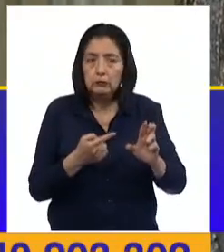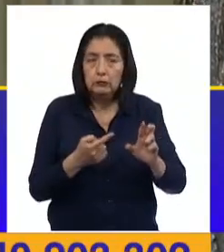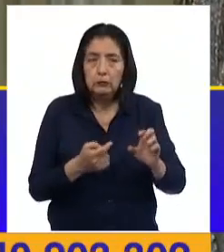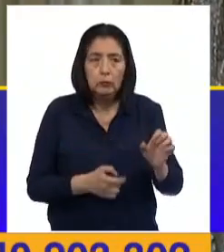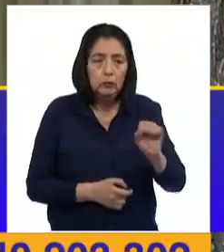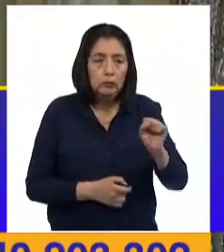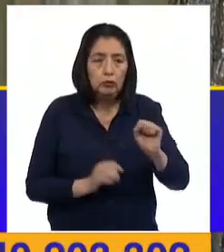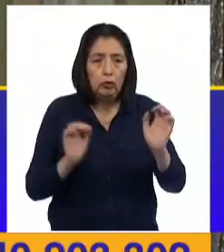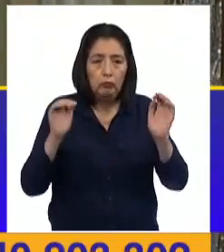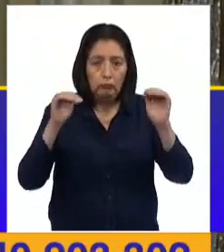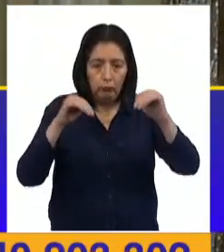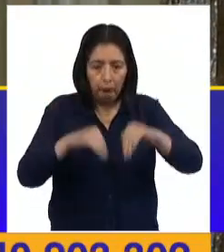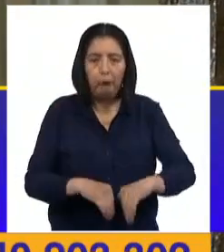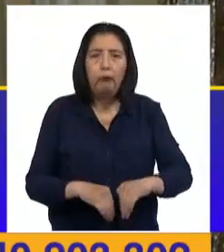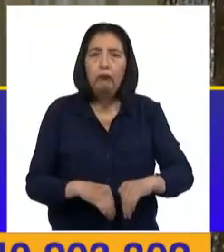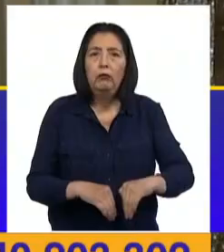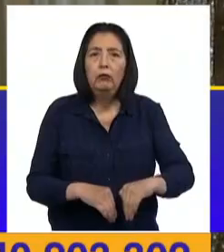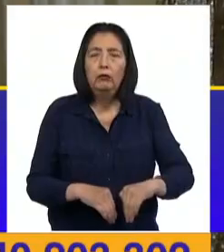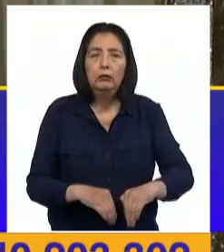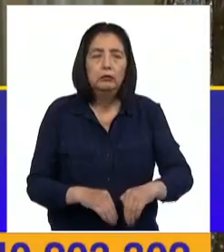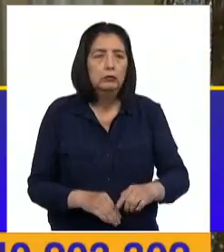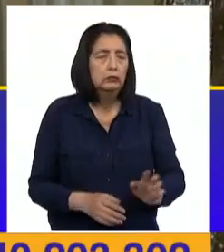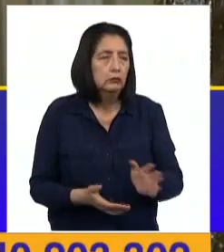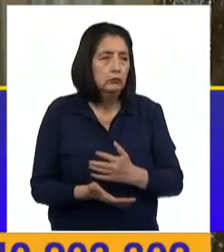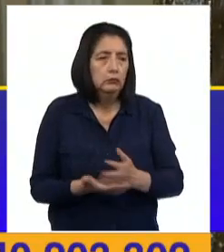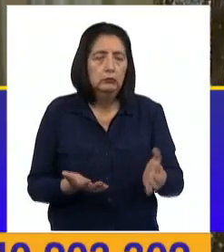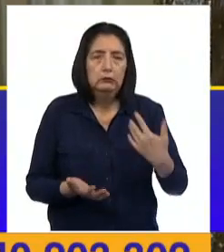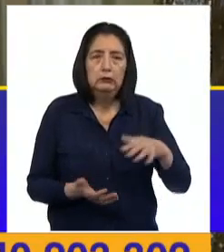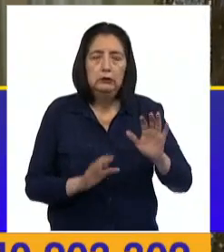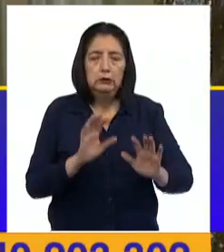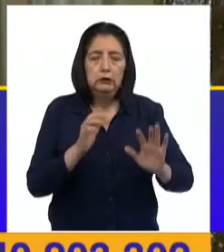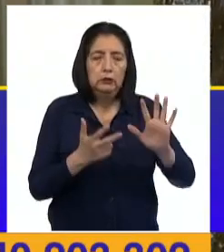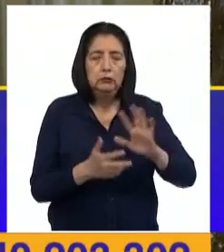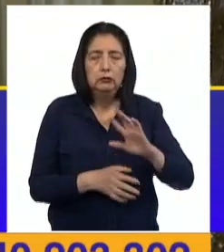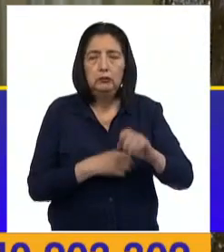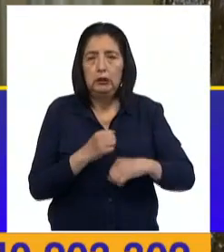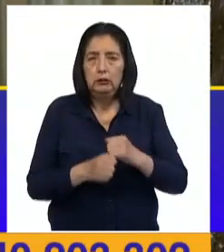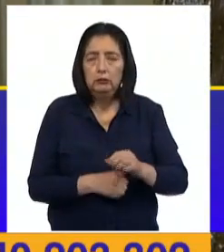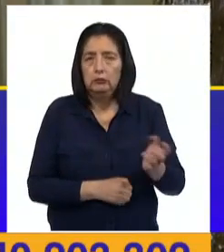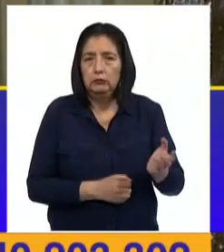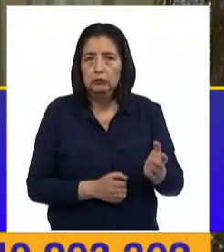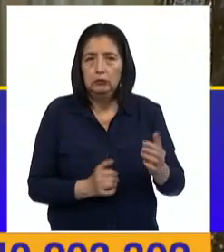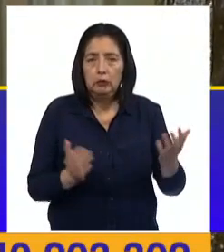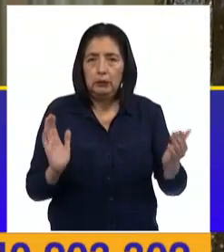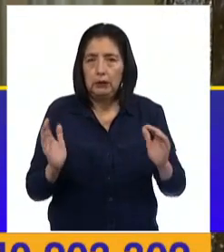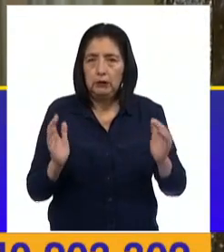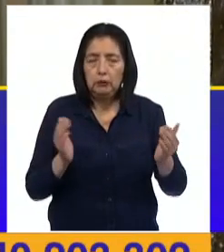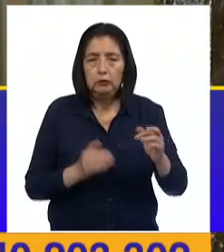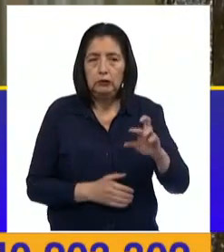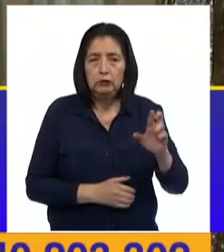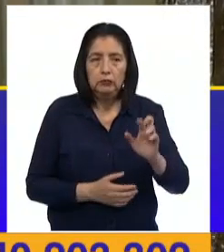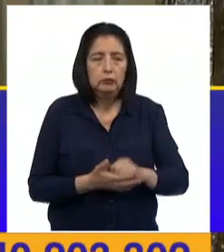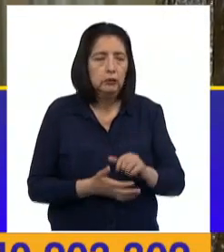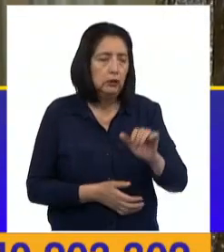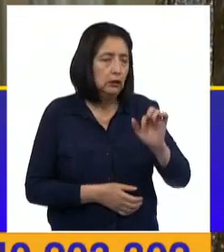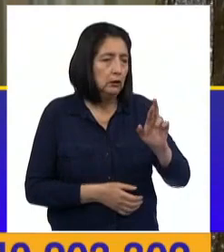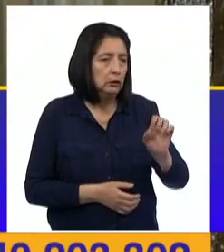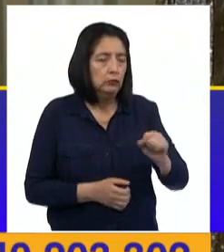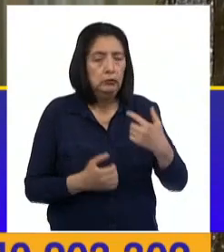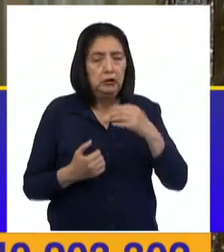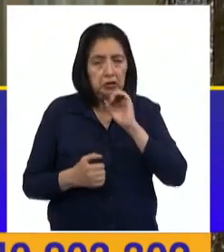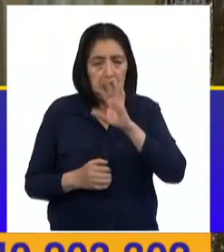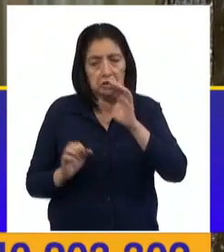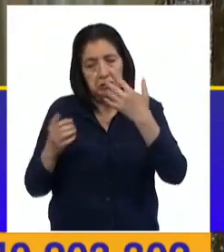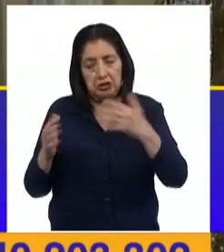el sol ayer se desplomó, como no lo había hecho en 18 años frente al dólar. Según Antero Flores Araos ya tiene su